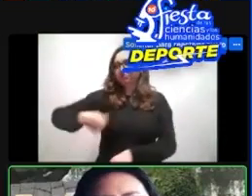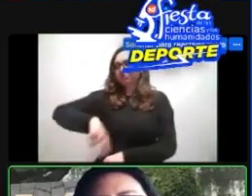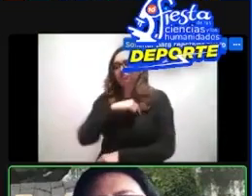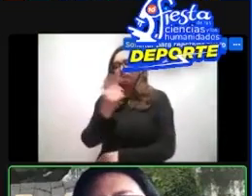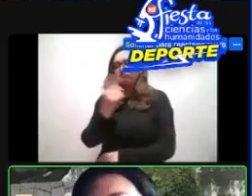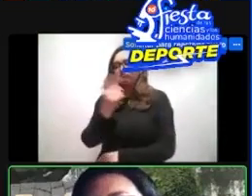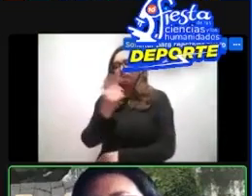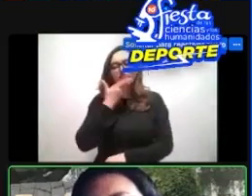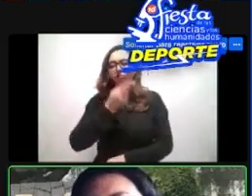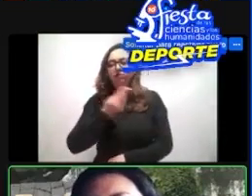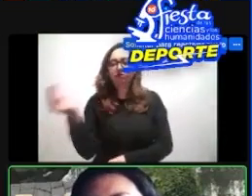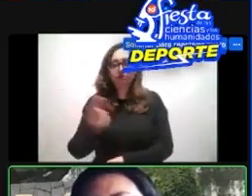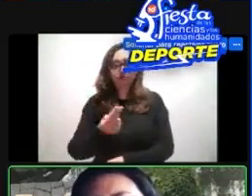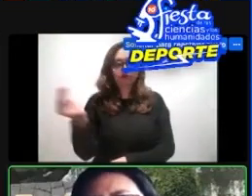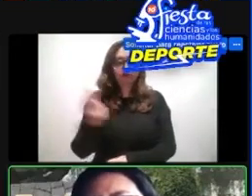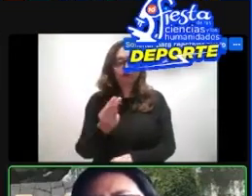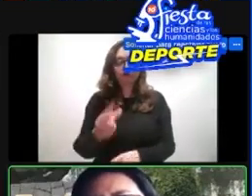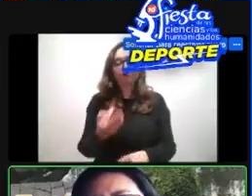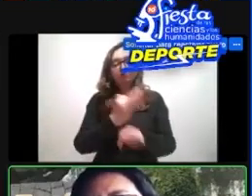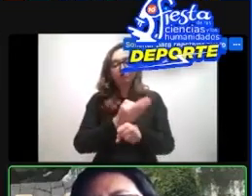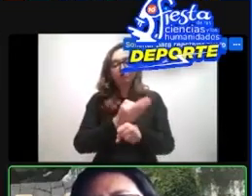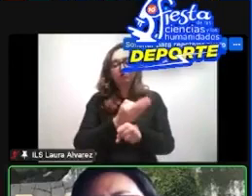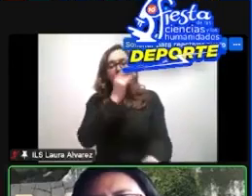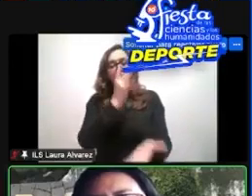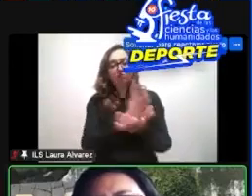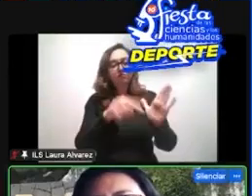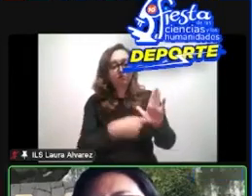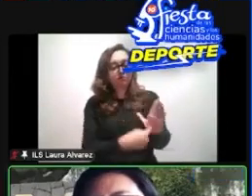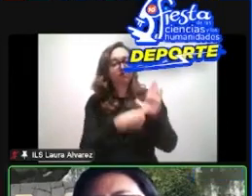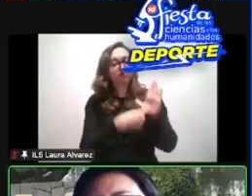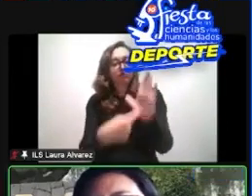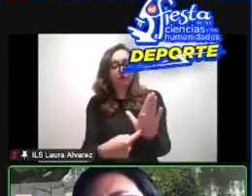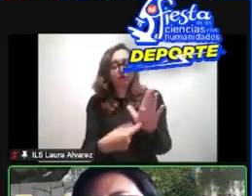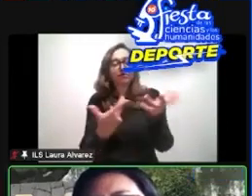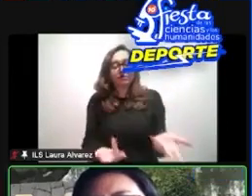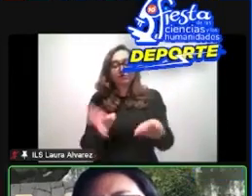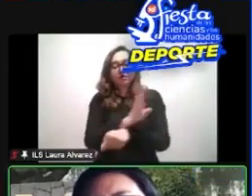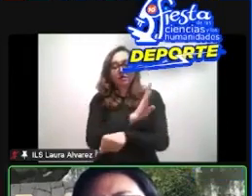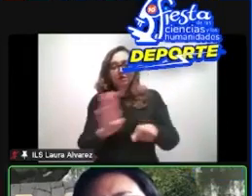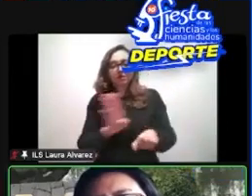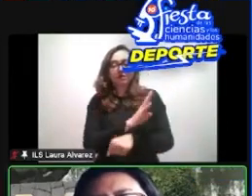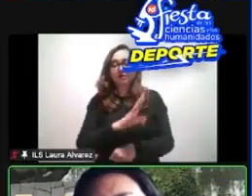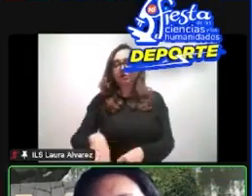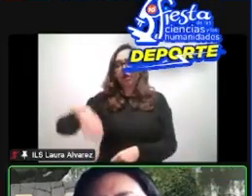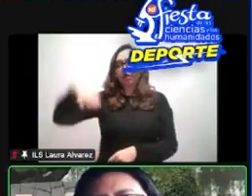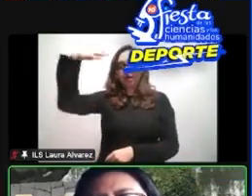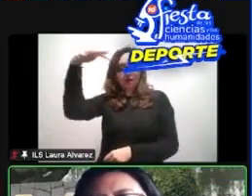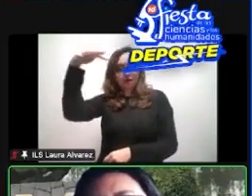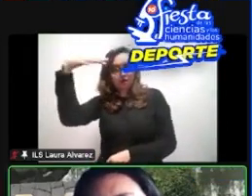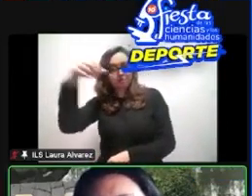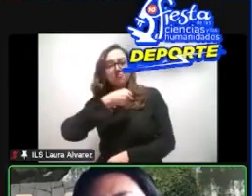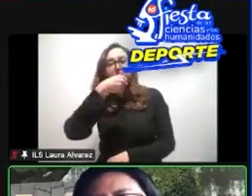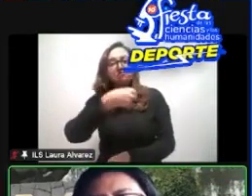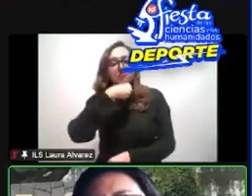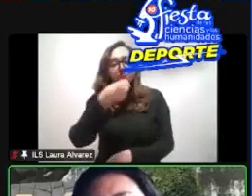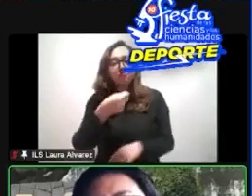En este caso, solamente estoy mostrando lo que podría estar haciendo los beneficios en la edad adulta mayor. Por ejemplo, aumentar